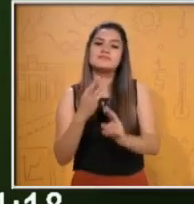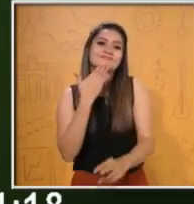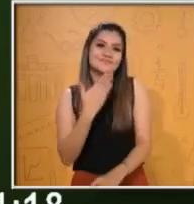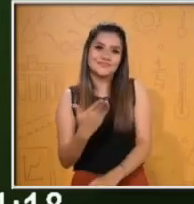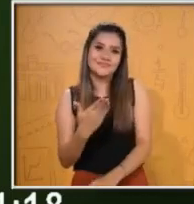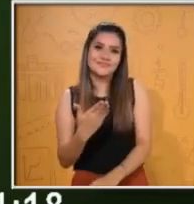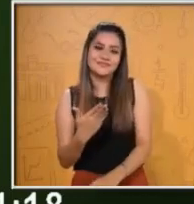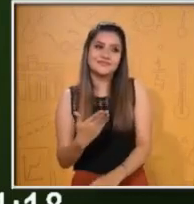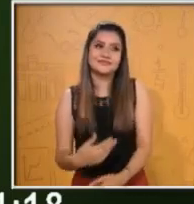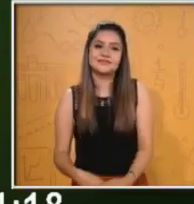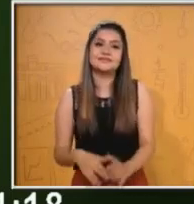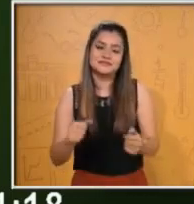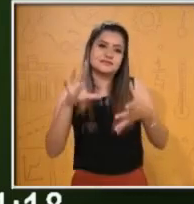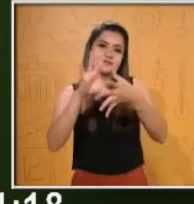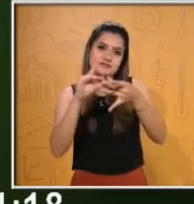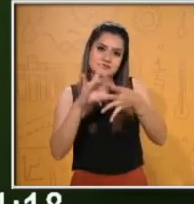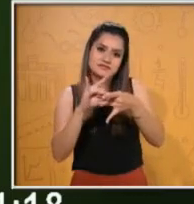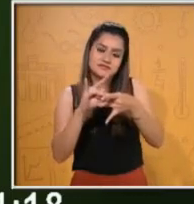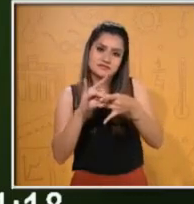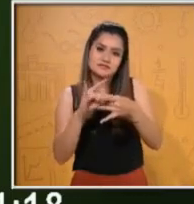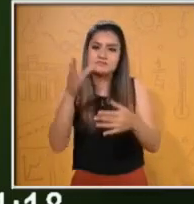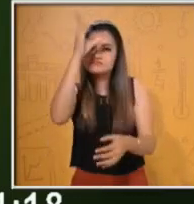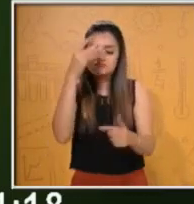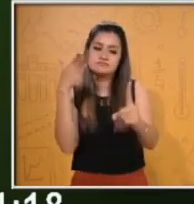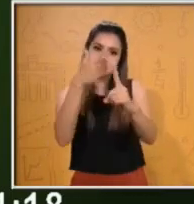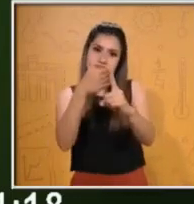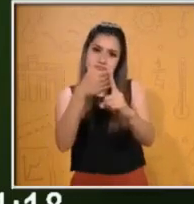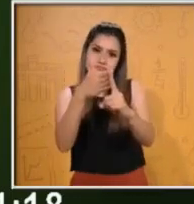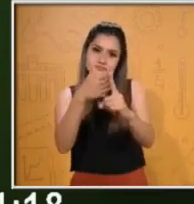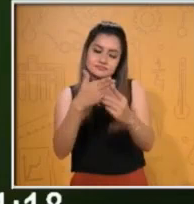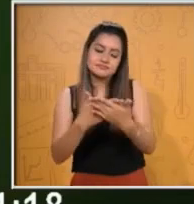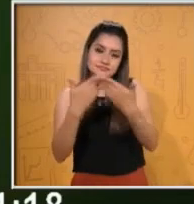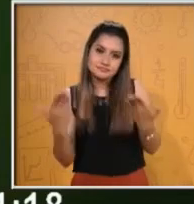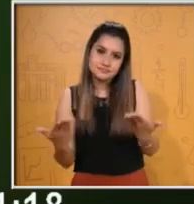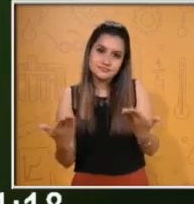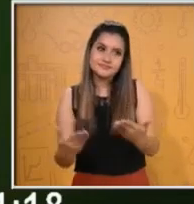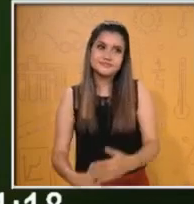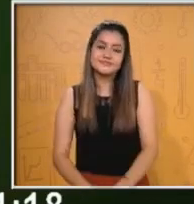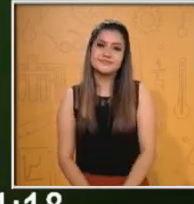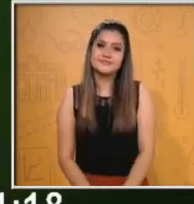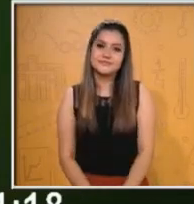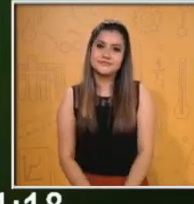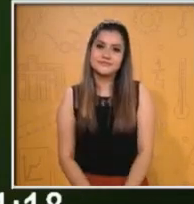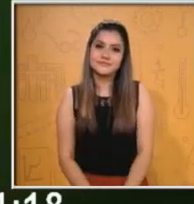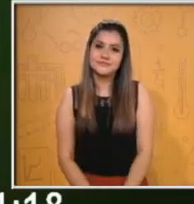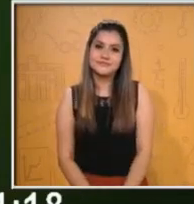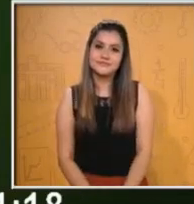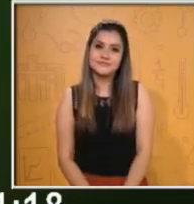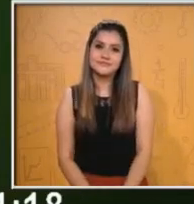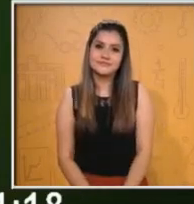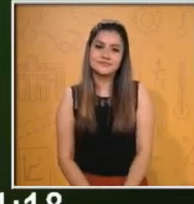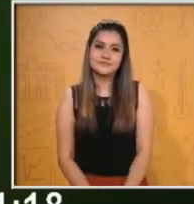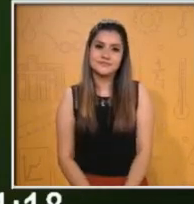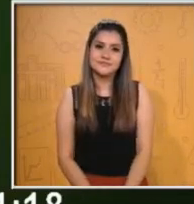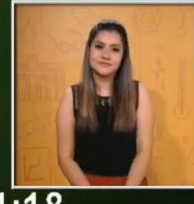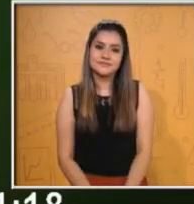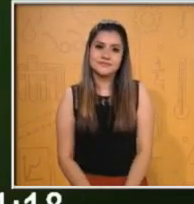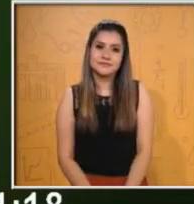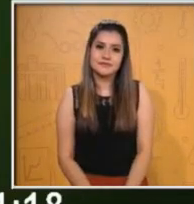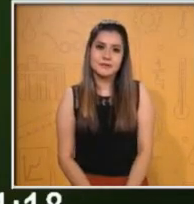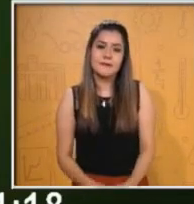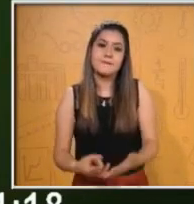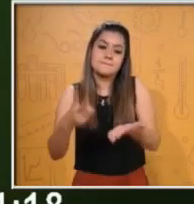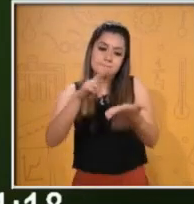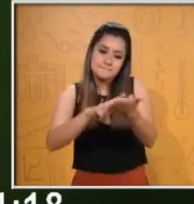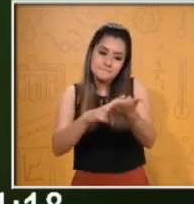bien, ya te explicamos cuál es el aprendizaje esperado. Y bueno, aquí viene, cálculo del doble, triple o cuádruple de fracciones.